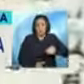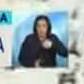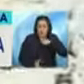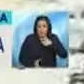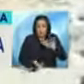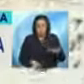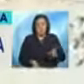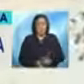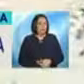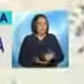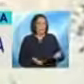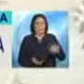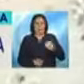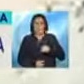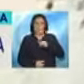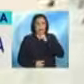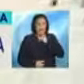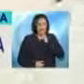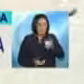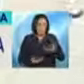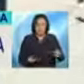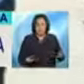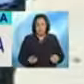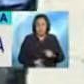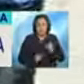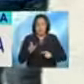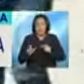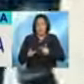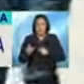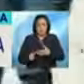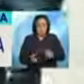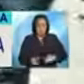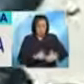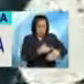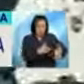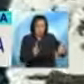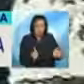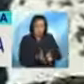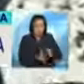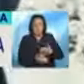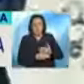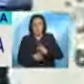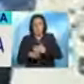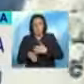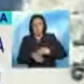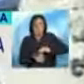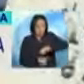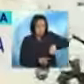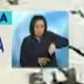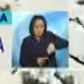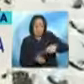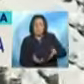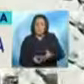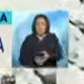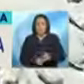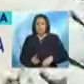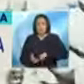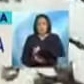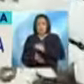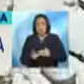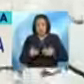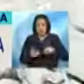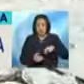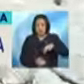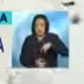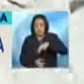necesita y lamentablemente eso está escaseando. Las personas están preparando una olla común. Vamos a ir... Vamos a acercarnos hacia la plaza, ¿qué les parece